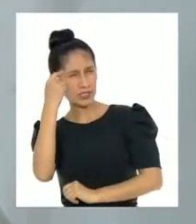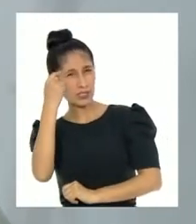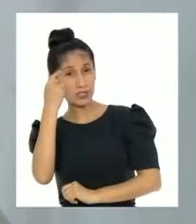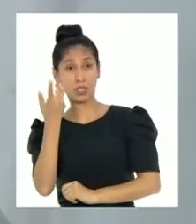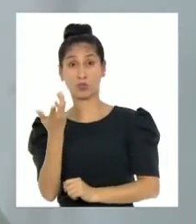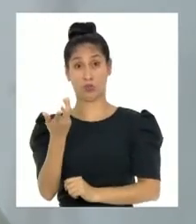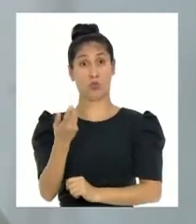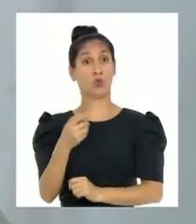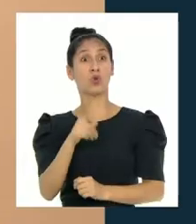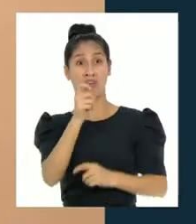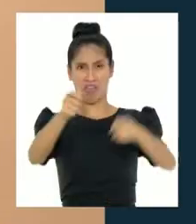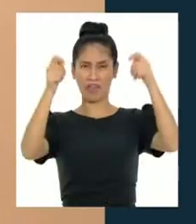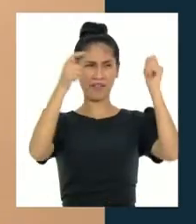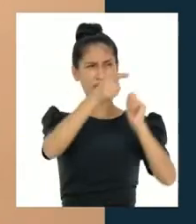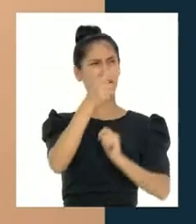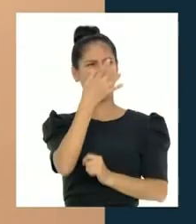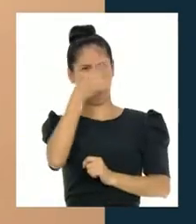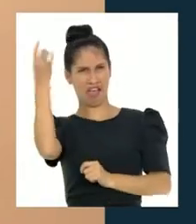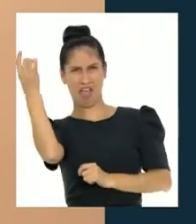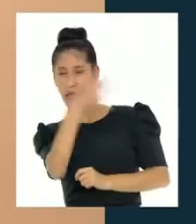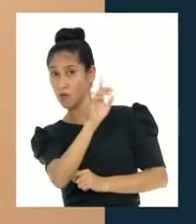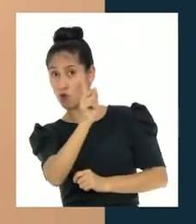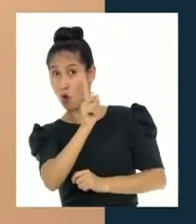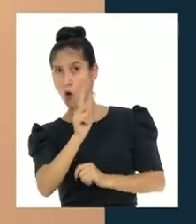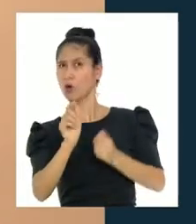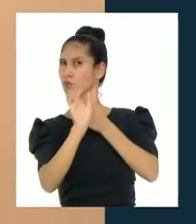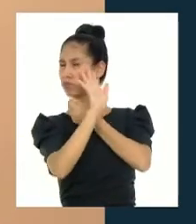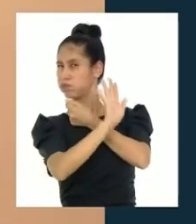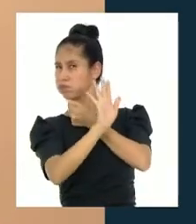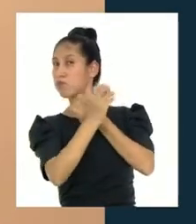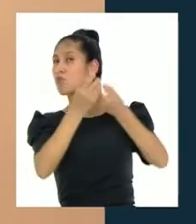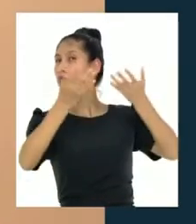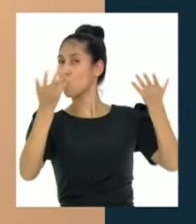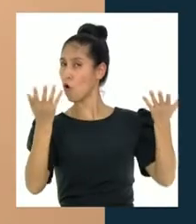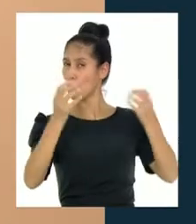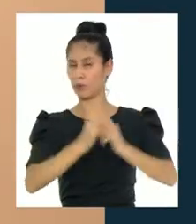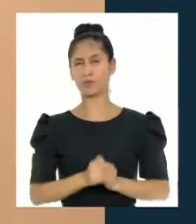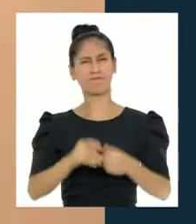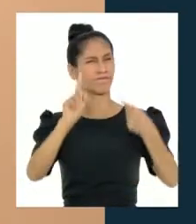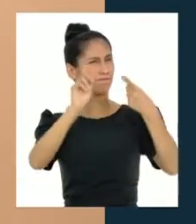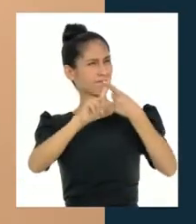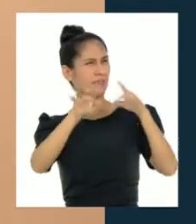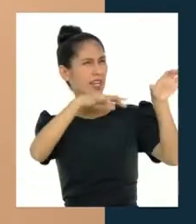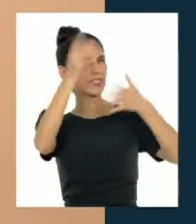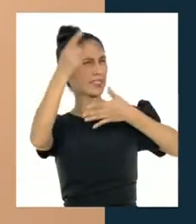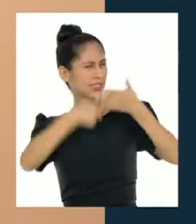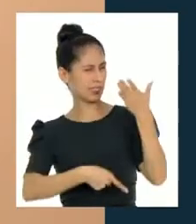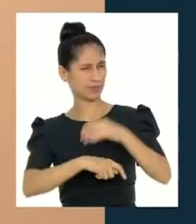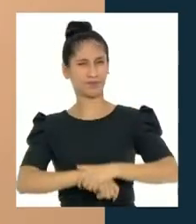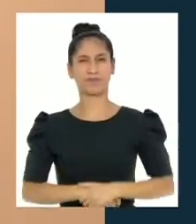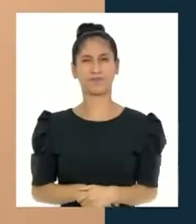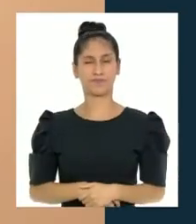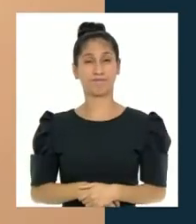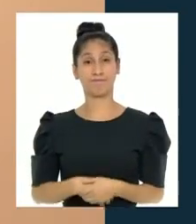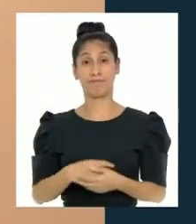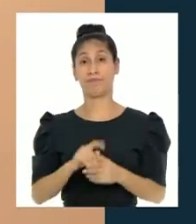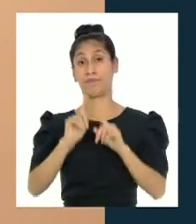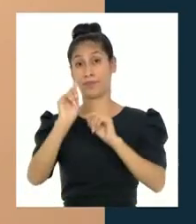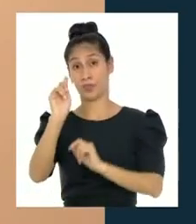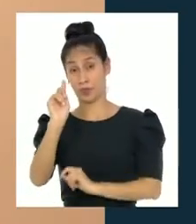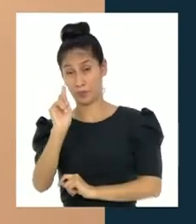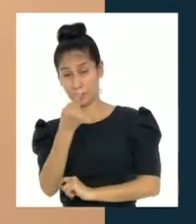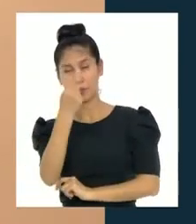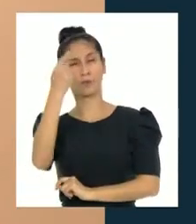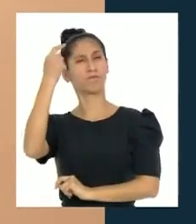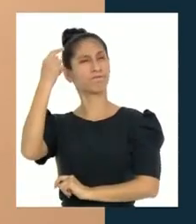podemos refutarlas? Una de las posturas en contra de la lucha antirracista es primero negar que